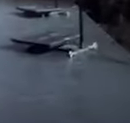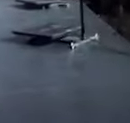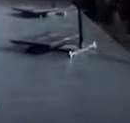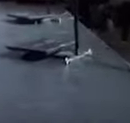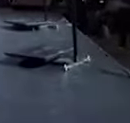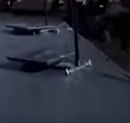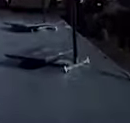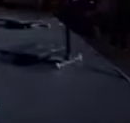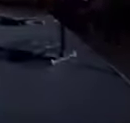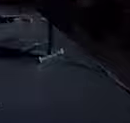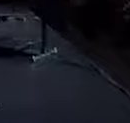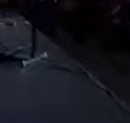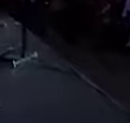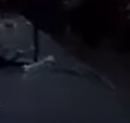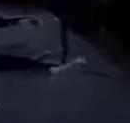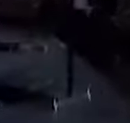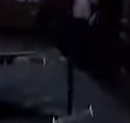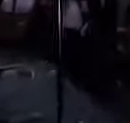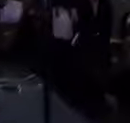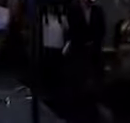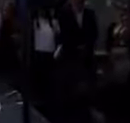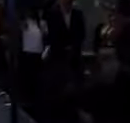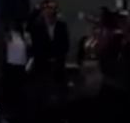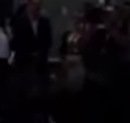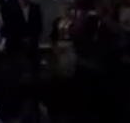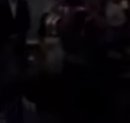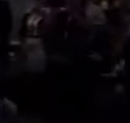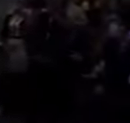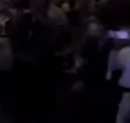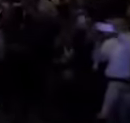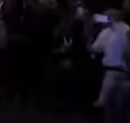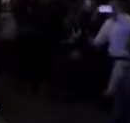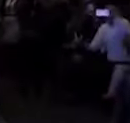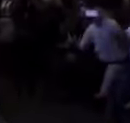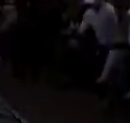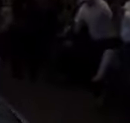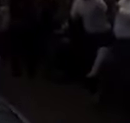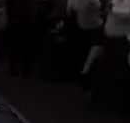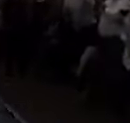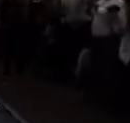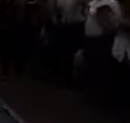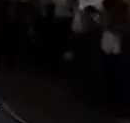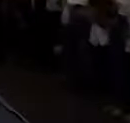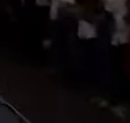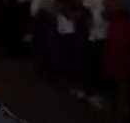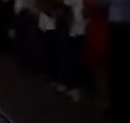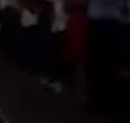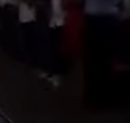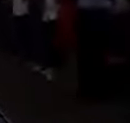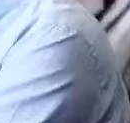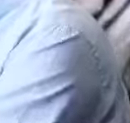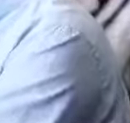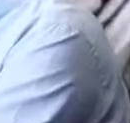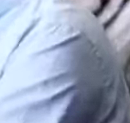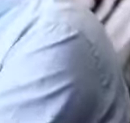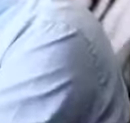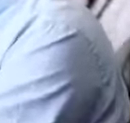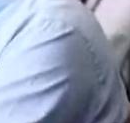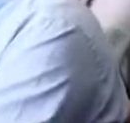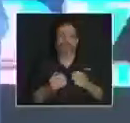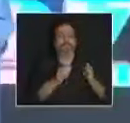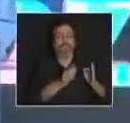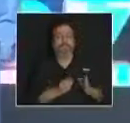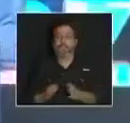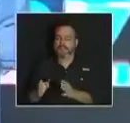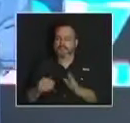y amigos, tenemos la voluntad, el compromiso, el carácter. Tenemos un propósito. El plan de